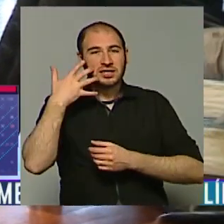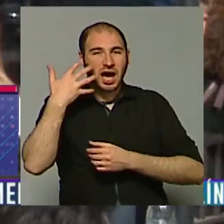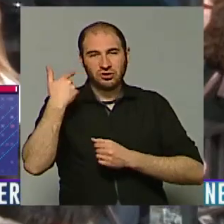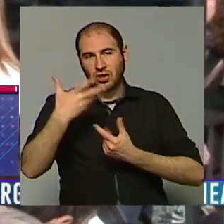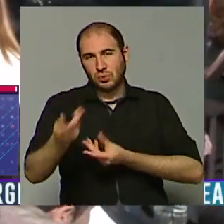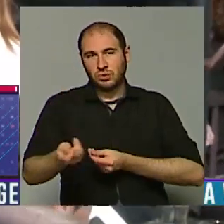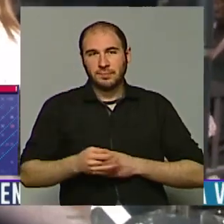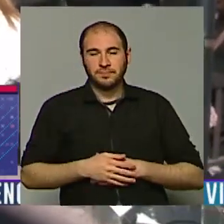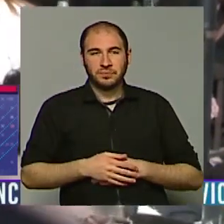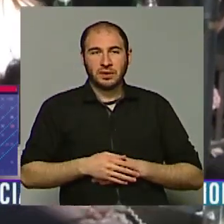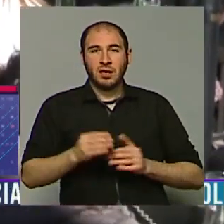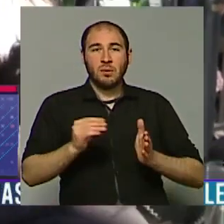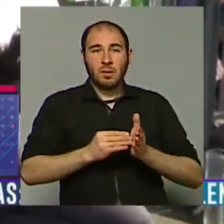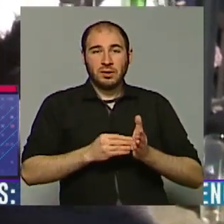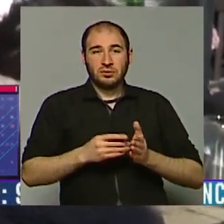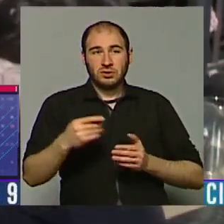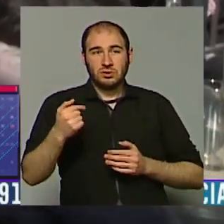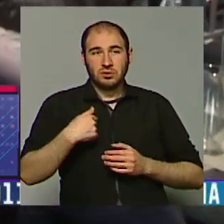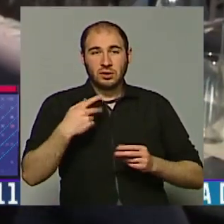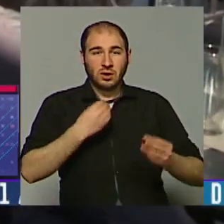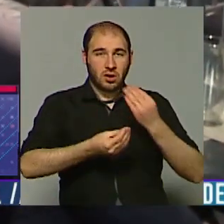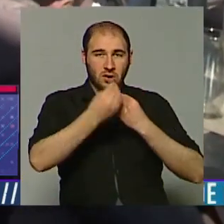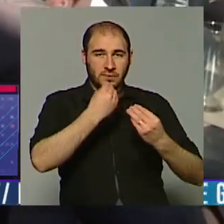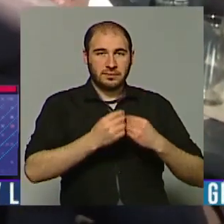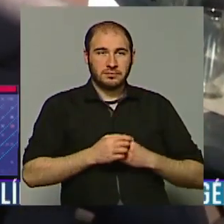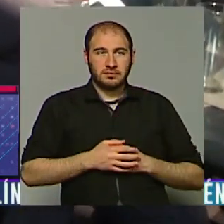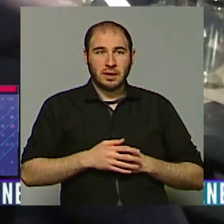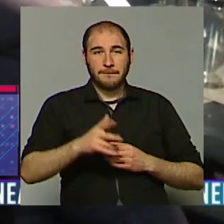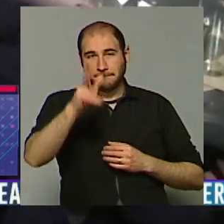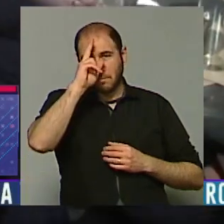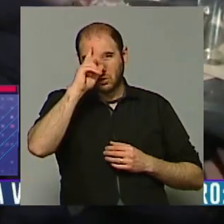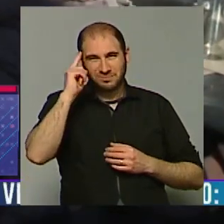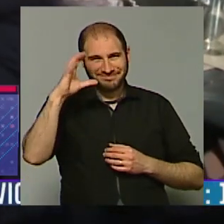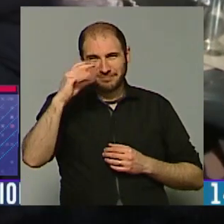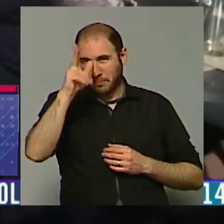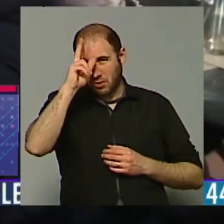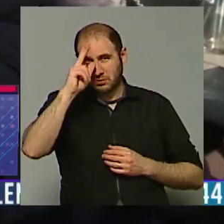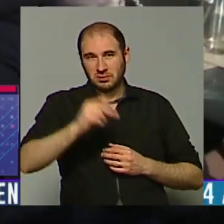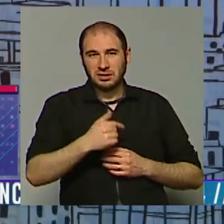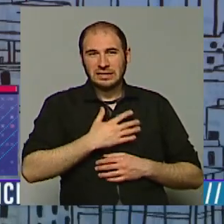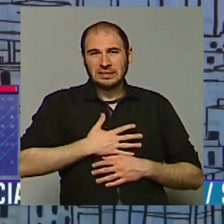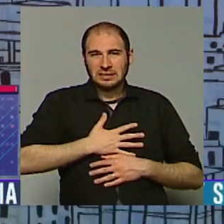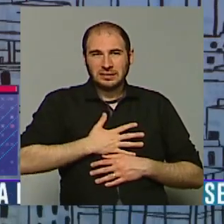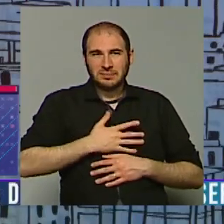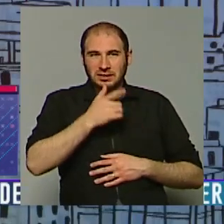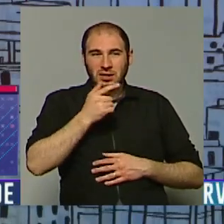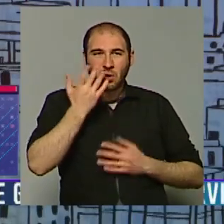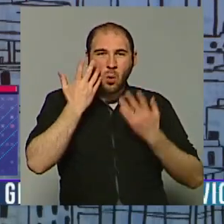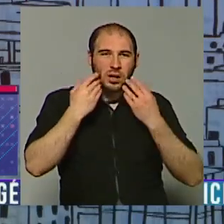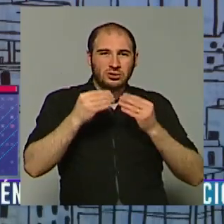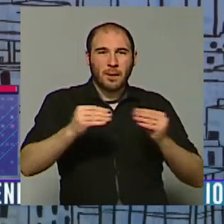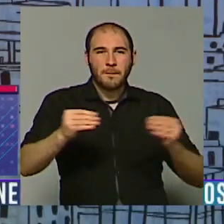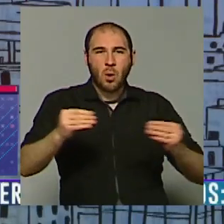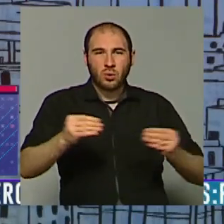sé yo. Y en un momento me encontré comiendo un pollo, me acuerdo, y sentí como los huesos y los